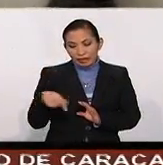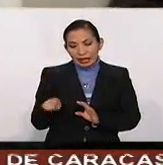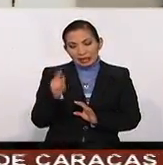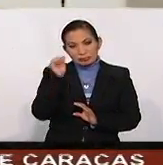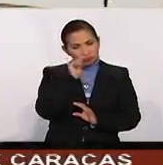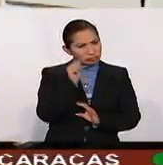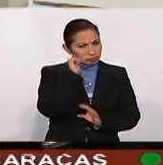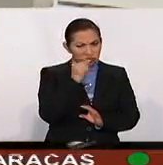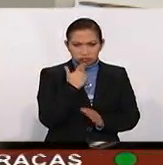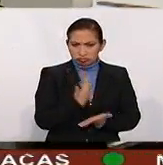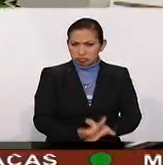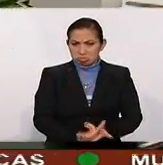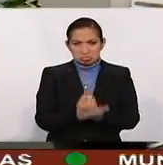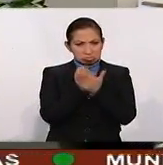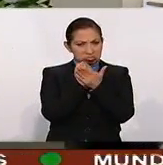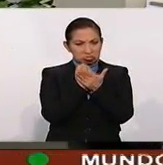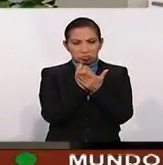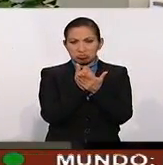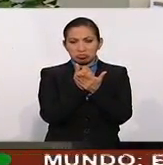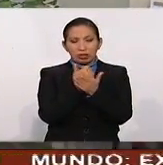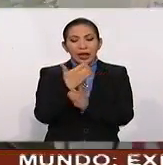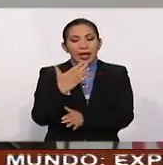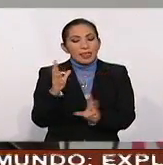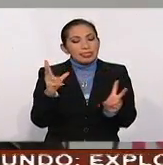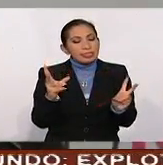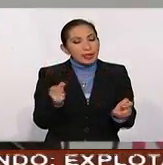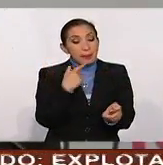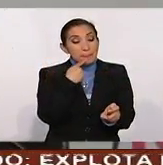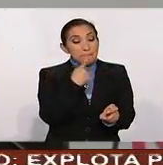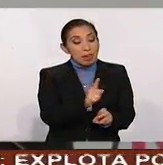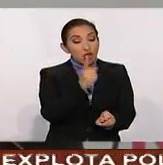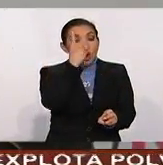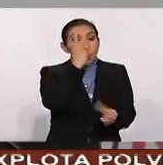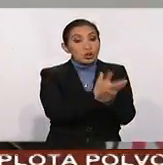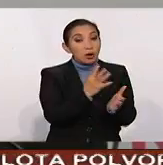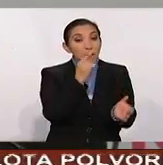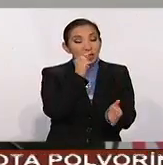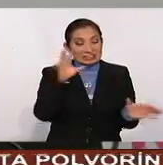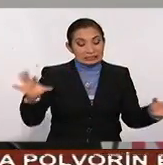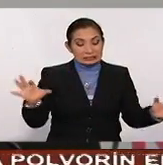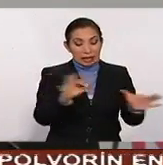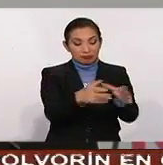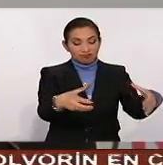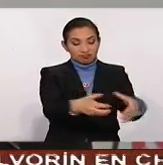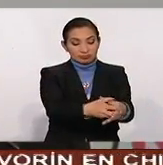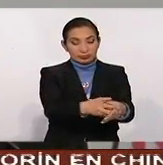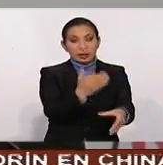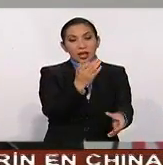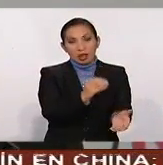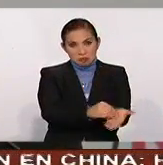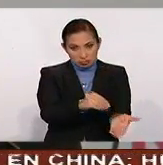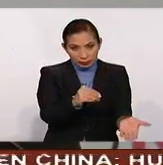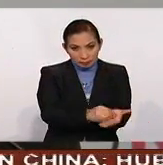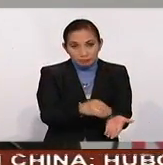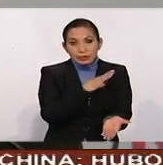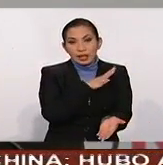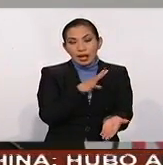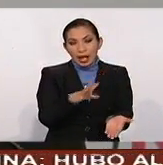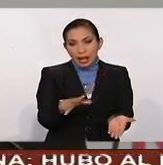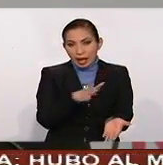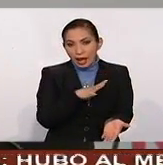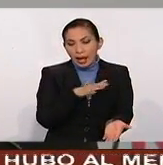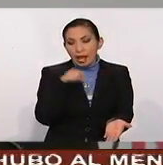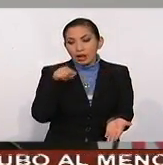desde siempre el tema de un mando unificado policial, que hoy mismo se está poniendo